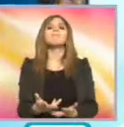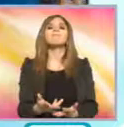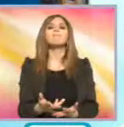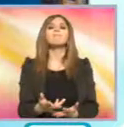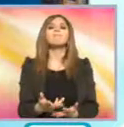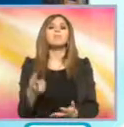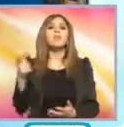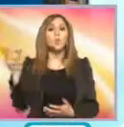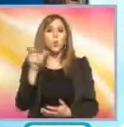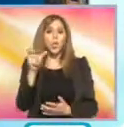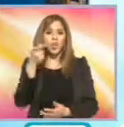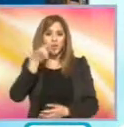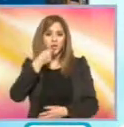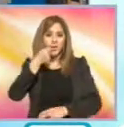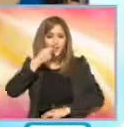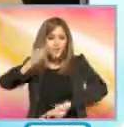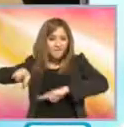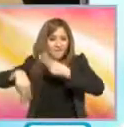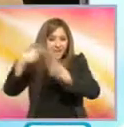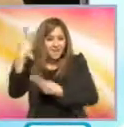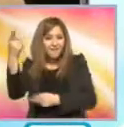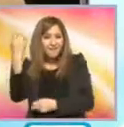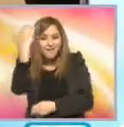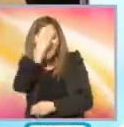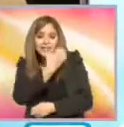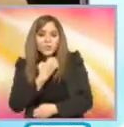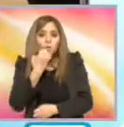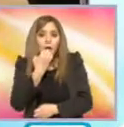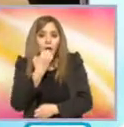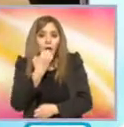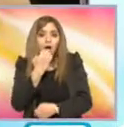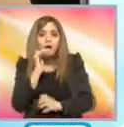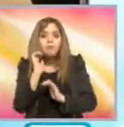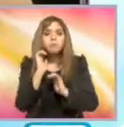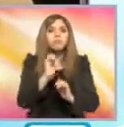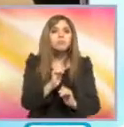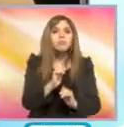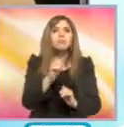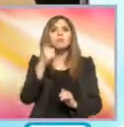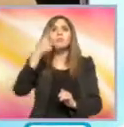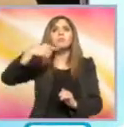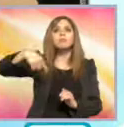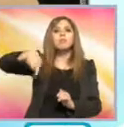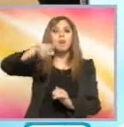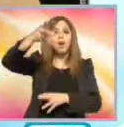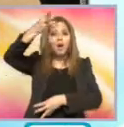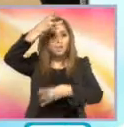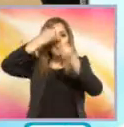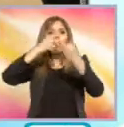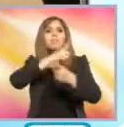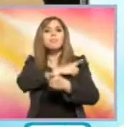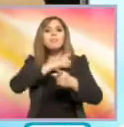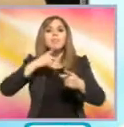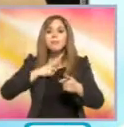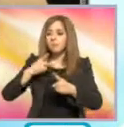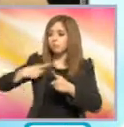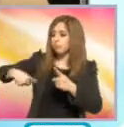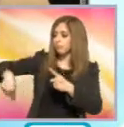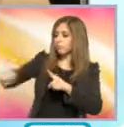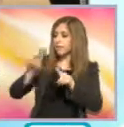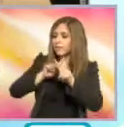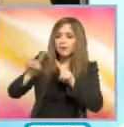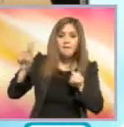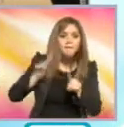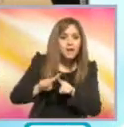Los niños hoy en la escuela están aprendiendo a que en una sociedad debe de existir equidad, la importancia de